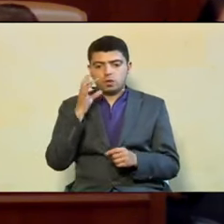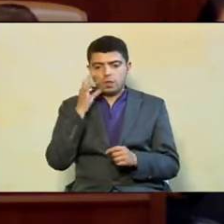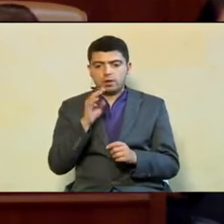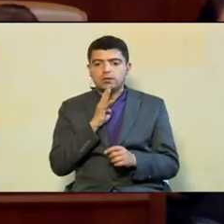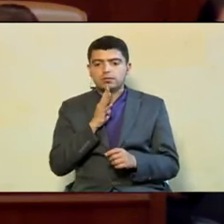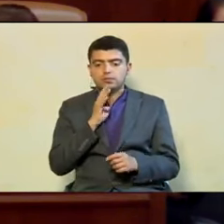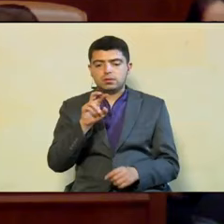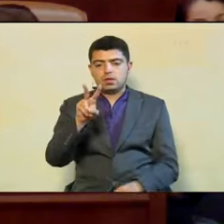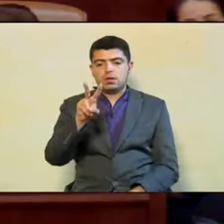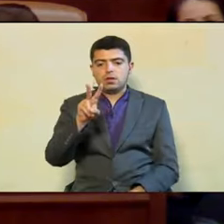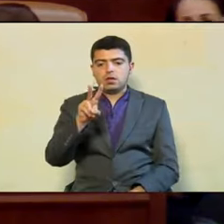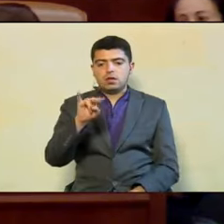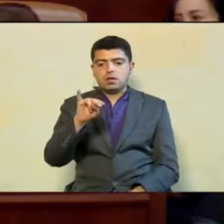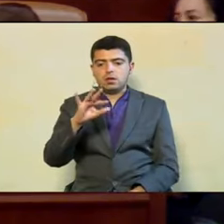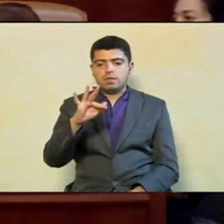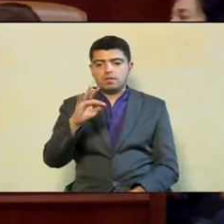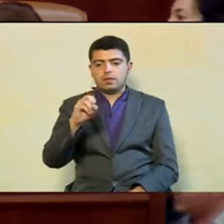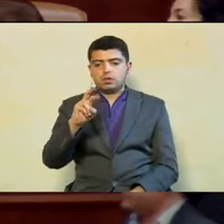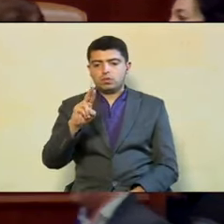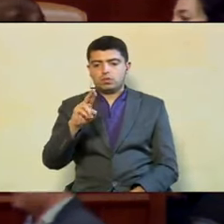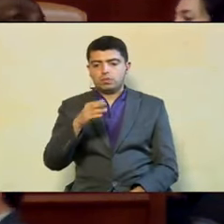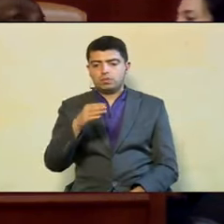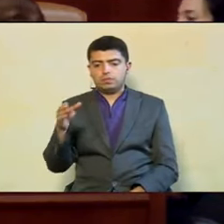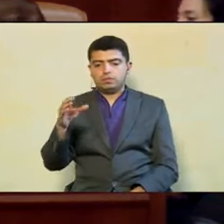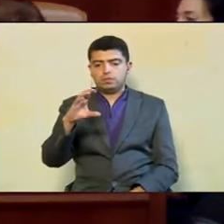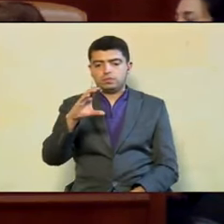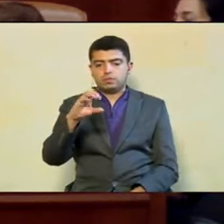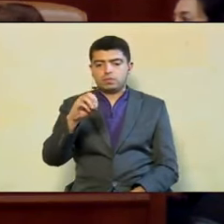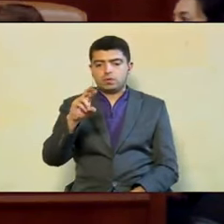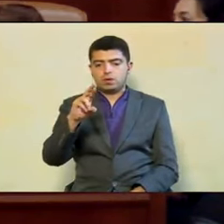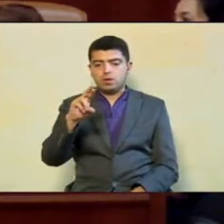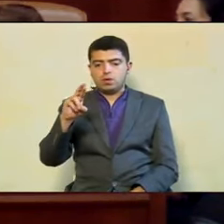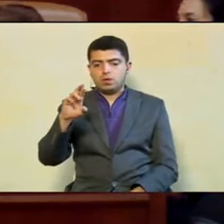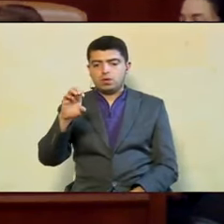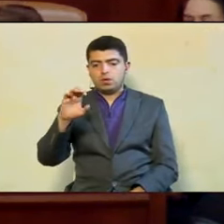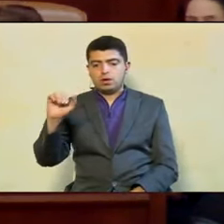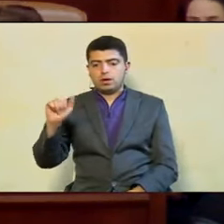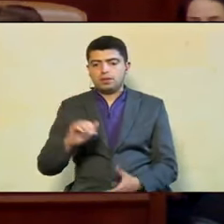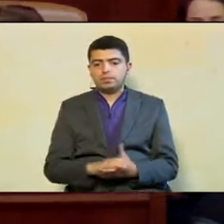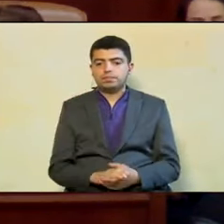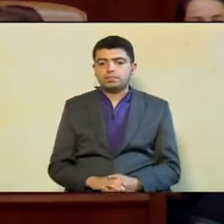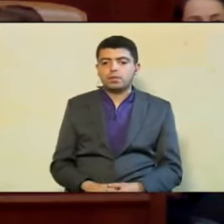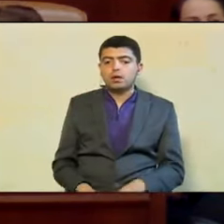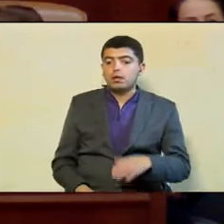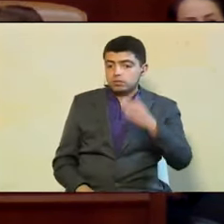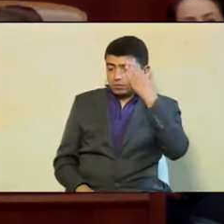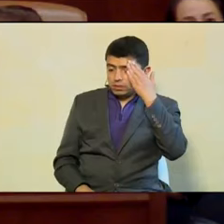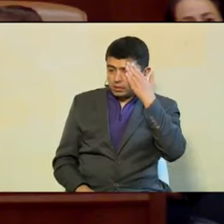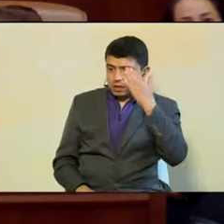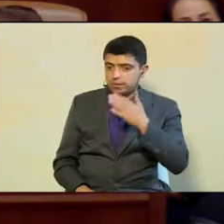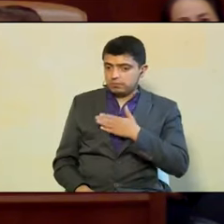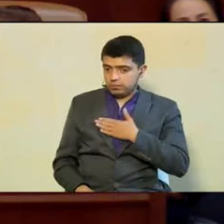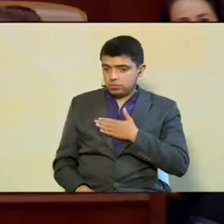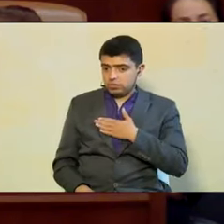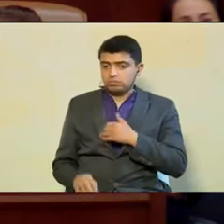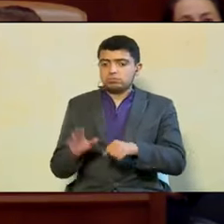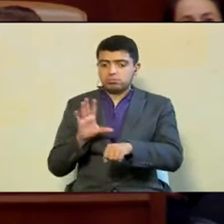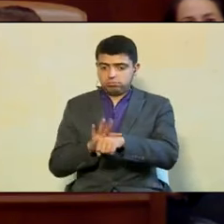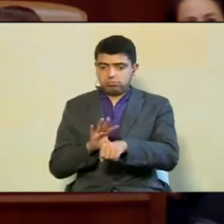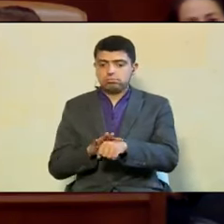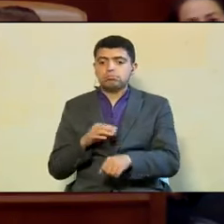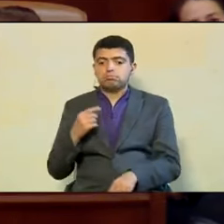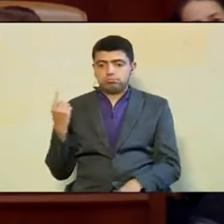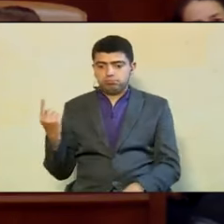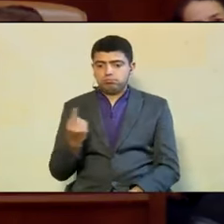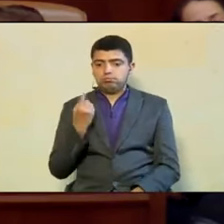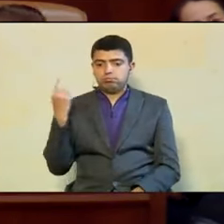Correa presidente Muchísimas gracias como ustedes saben yo soy médico general y en efecto los médicos